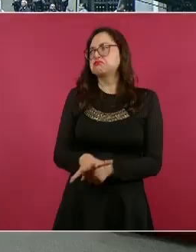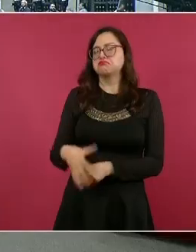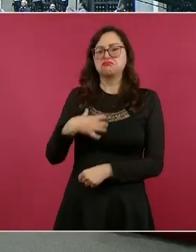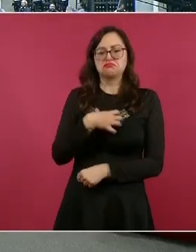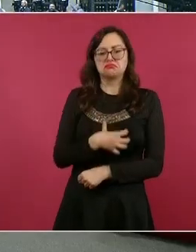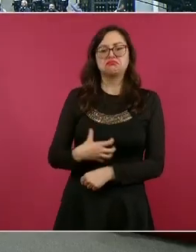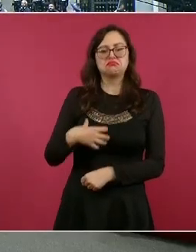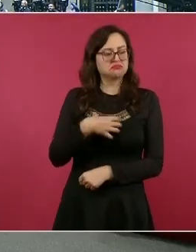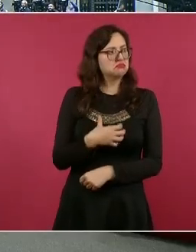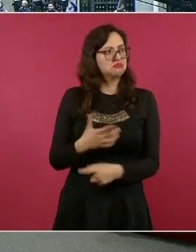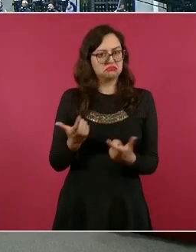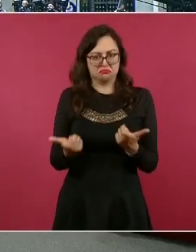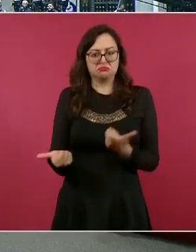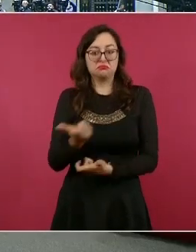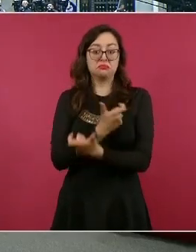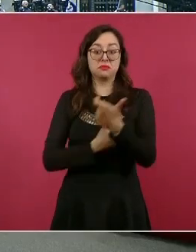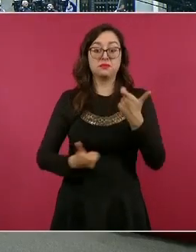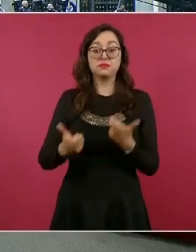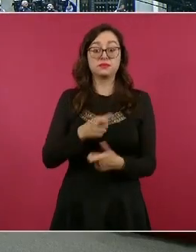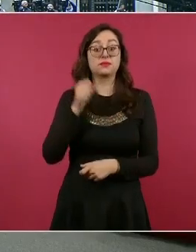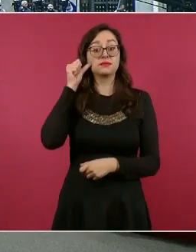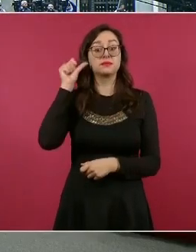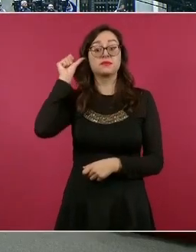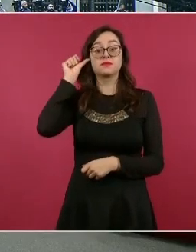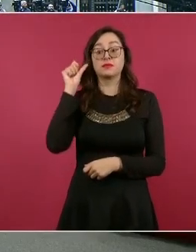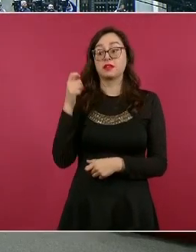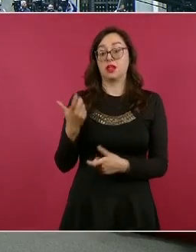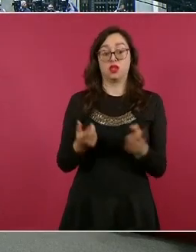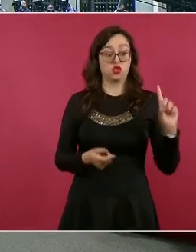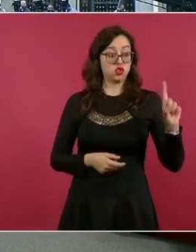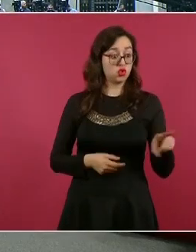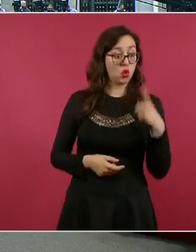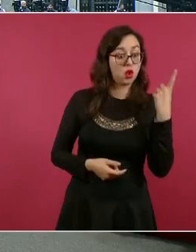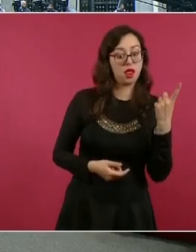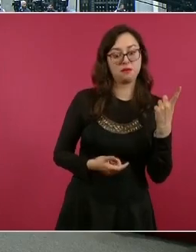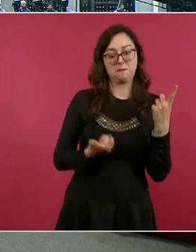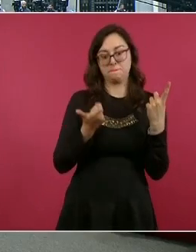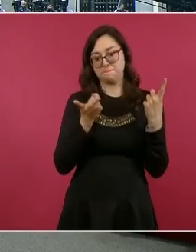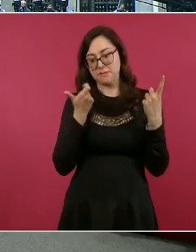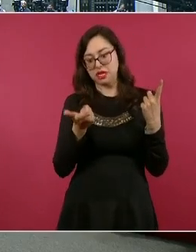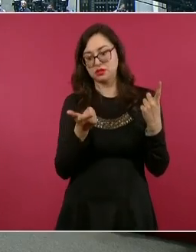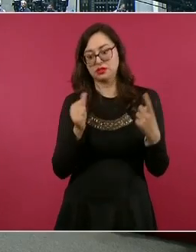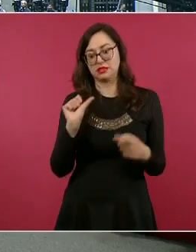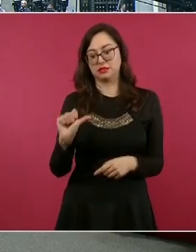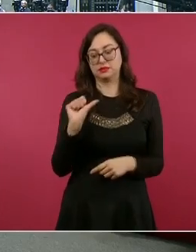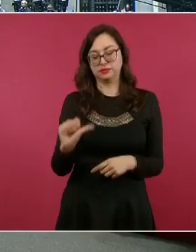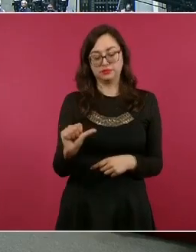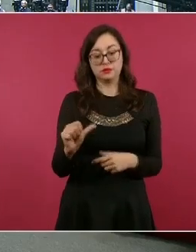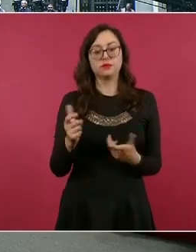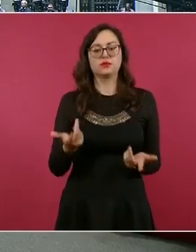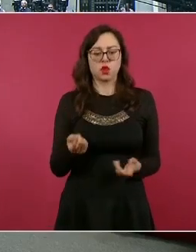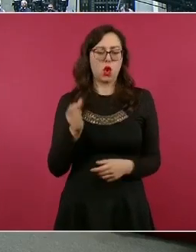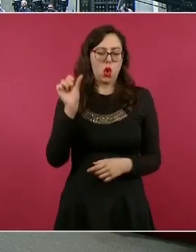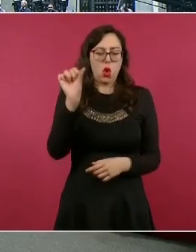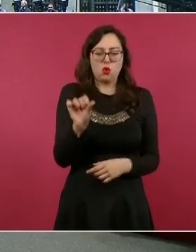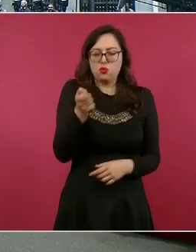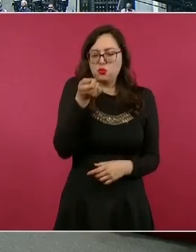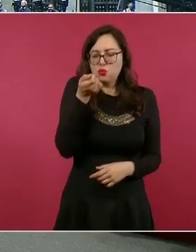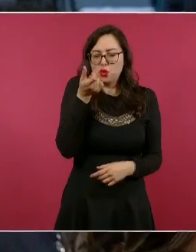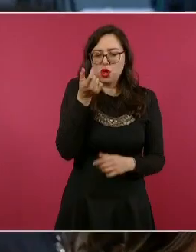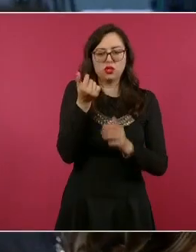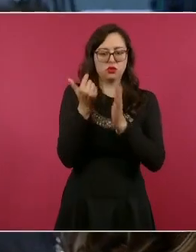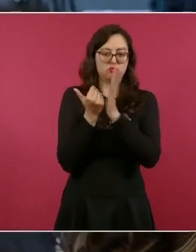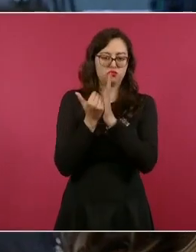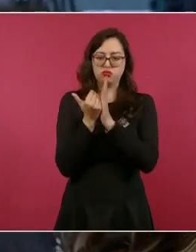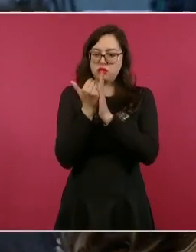precio del dólar ayer pues llegó a estar en 16.30, 16.32. Hoy está rebotando un poquito, pero bueno, es un asunto que